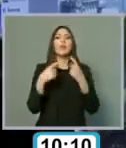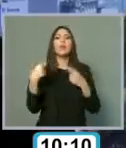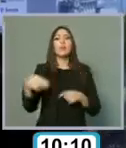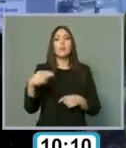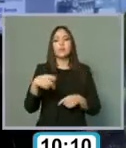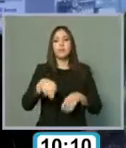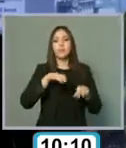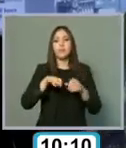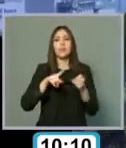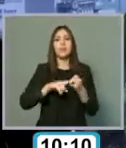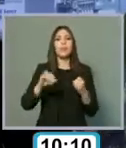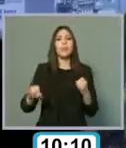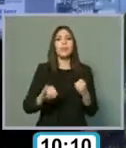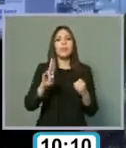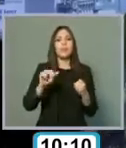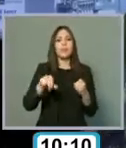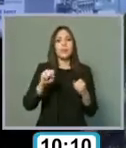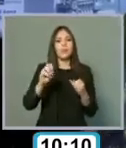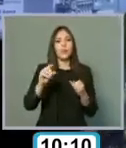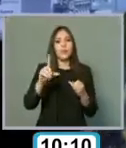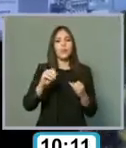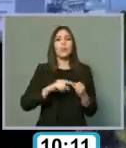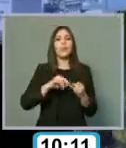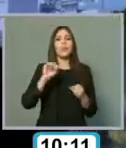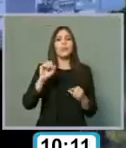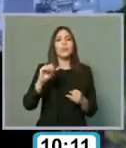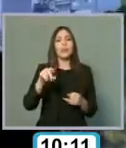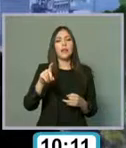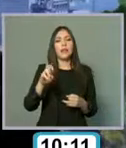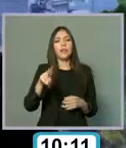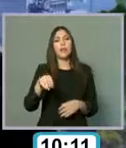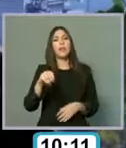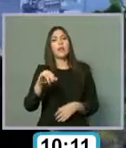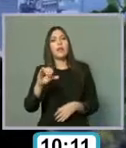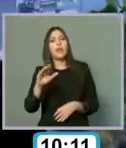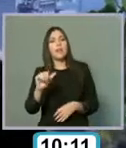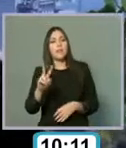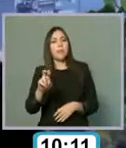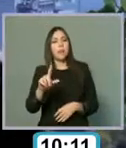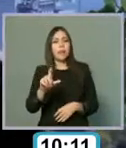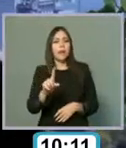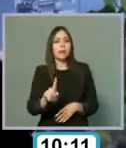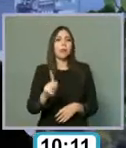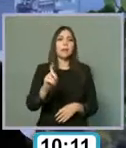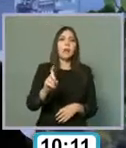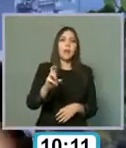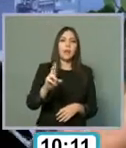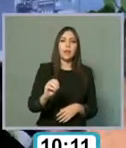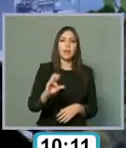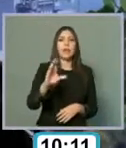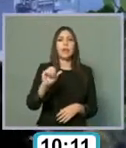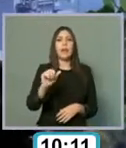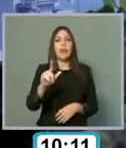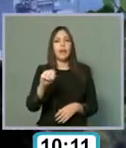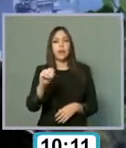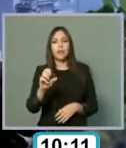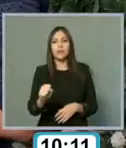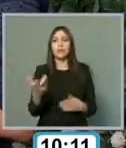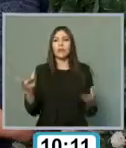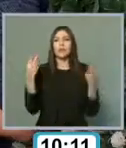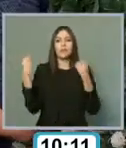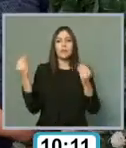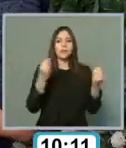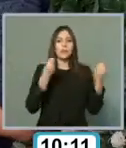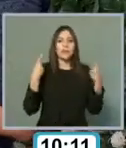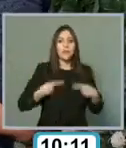he trabajado con Juan Solo, con Ajá. Iskander, con Mónica Vélez, con Pedro Dabdub, con Carlos Lau, con Sofía Muchos. Maki, un montón de